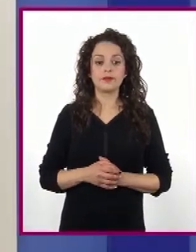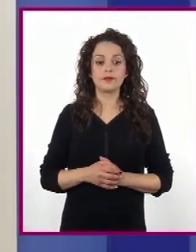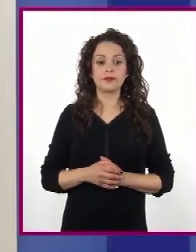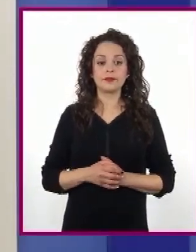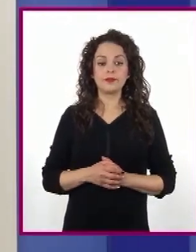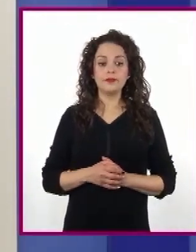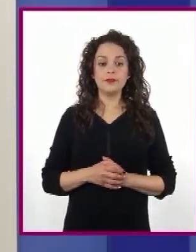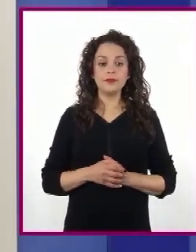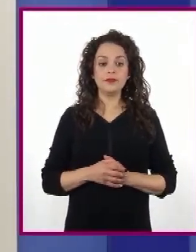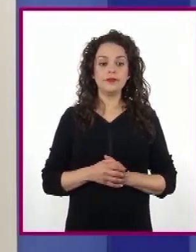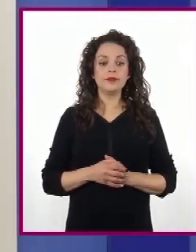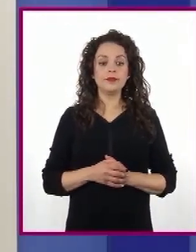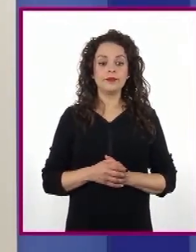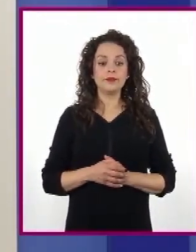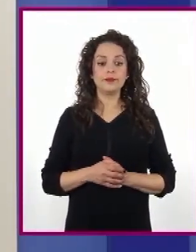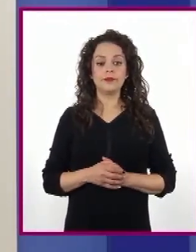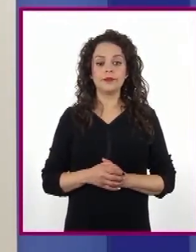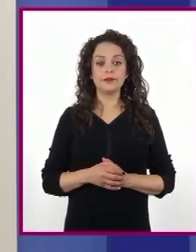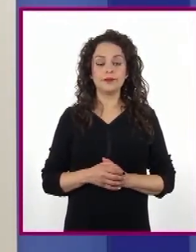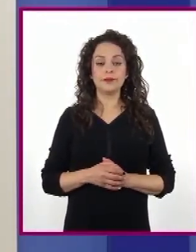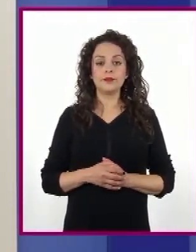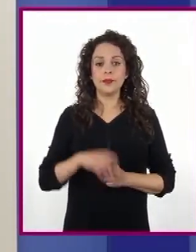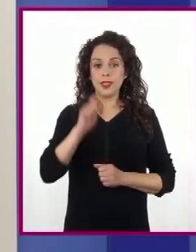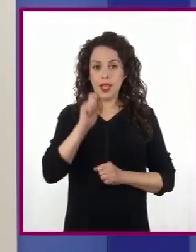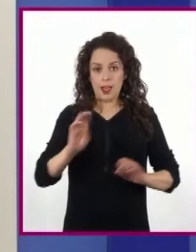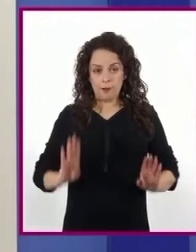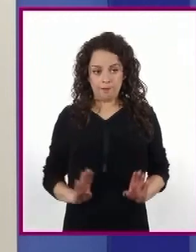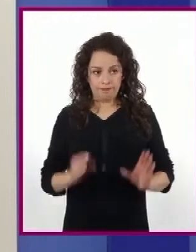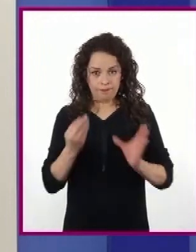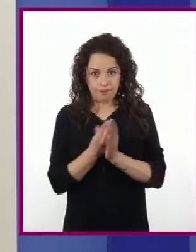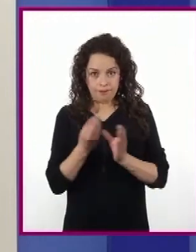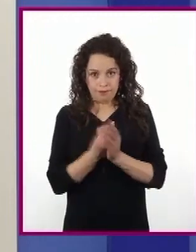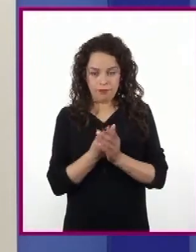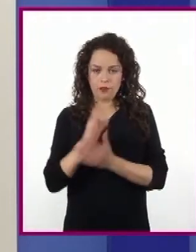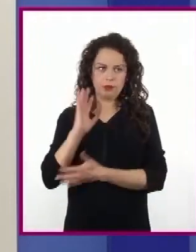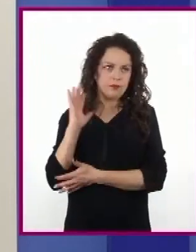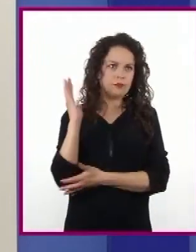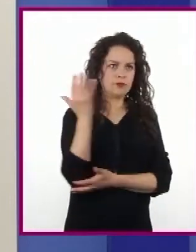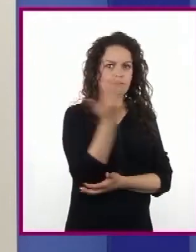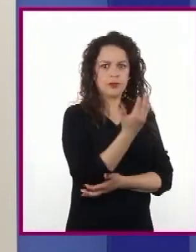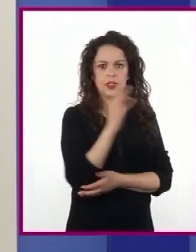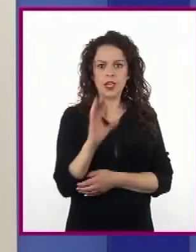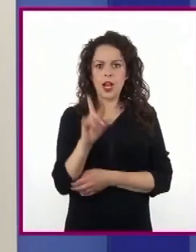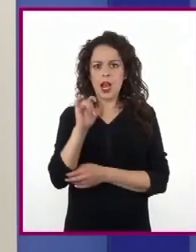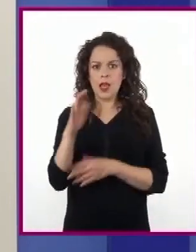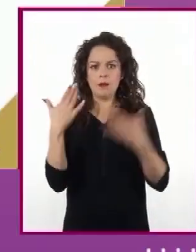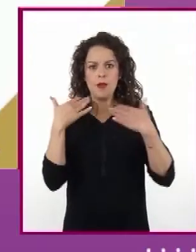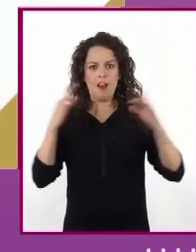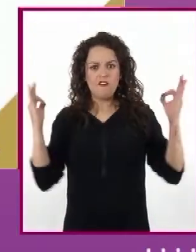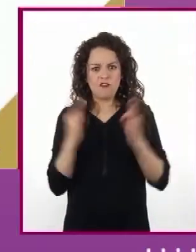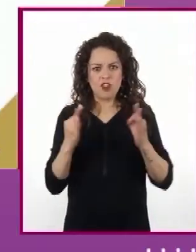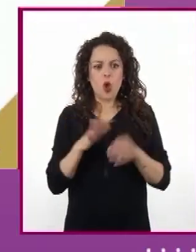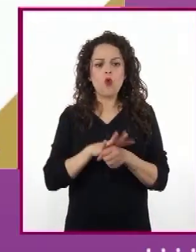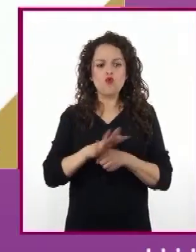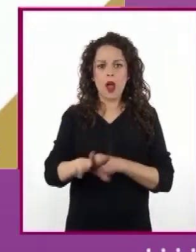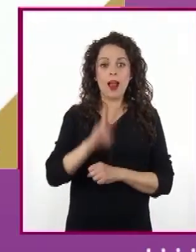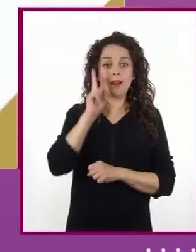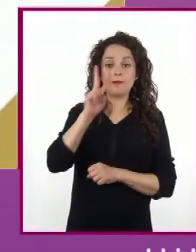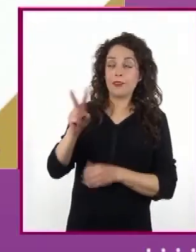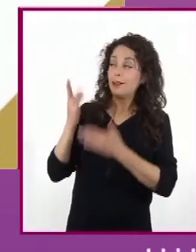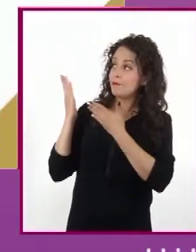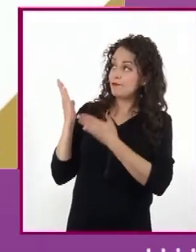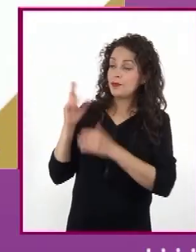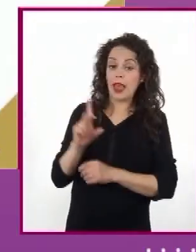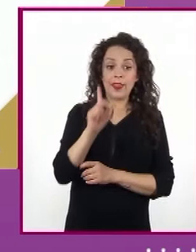La clasificación, vegetación y distribución de los climas fríos es la siguiente. DF